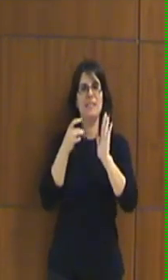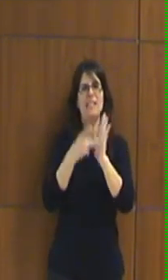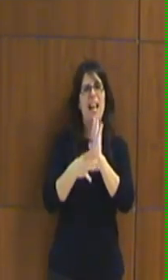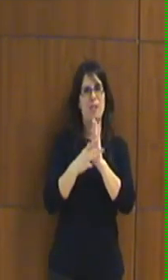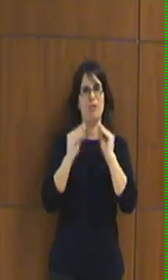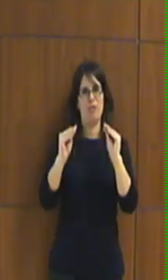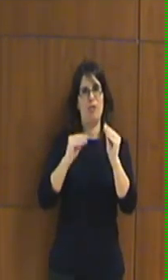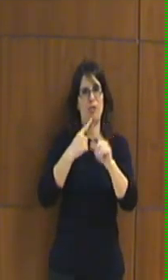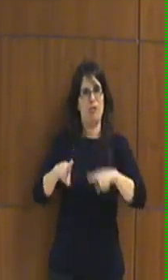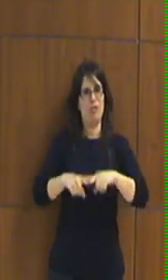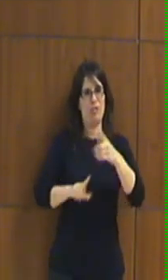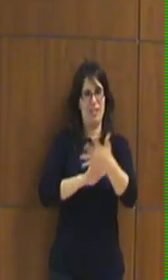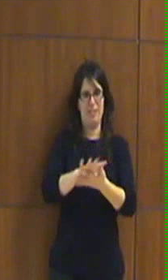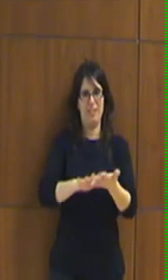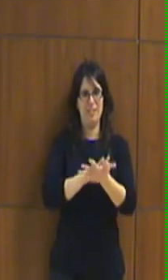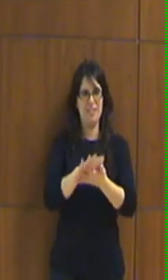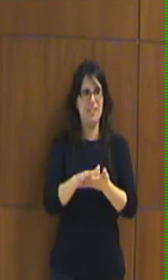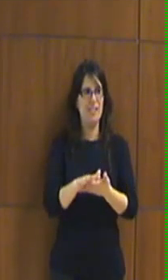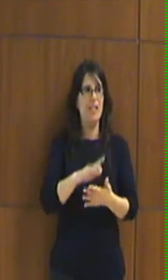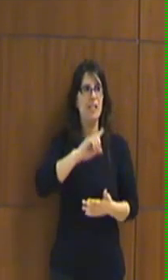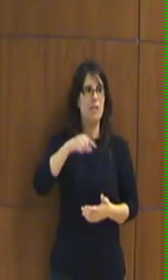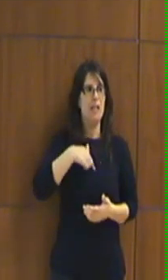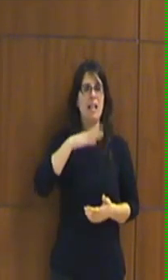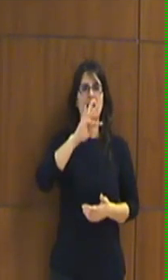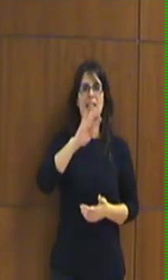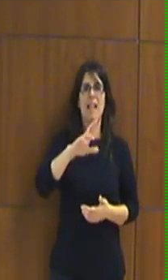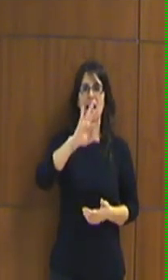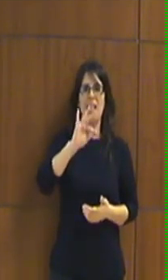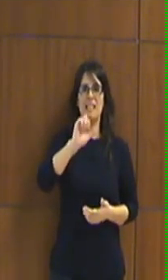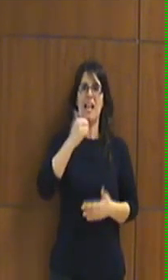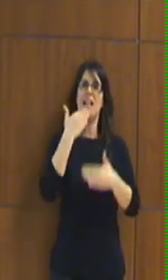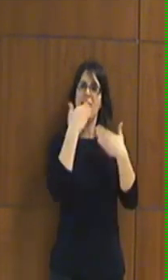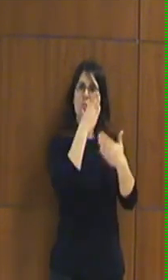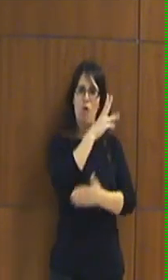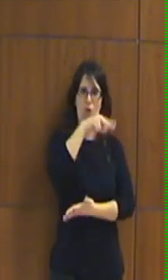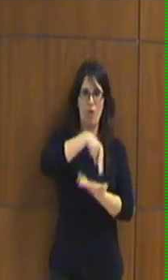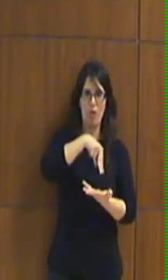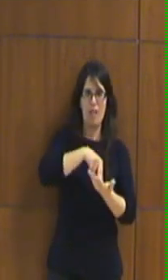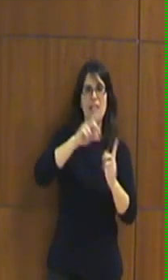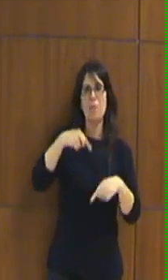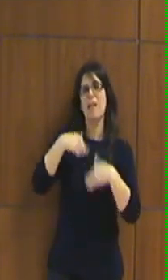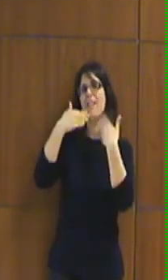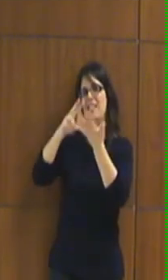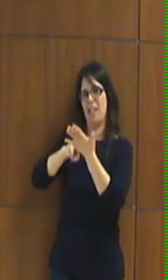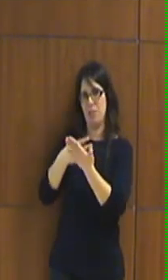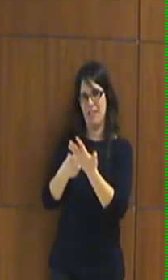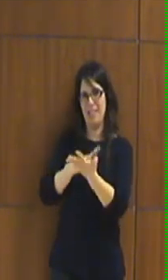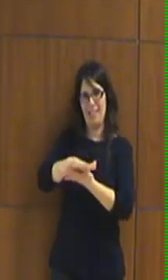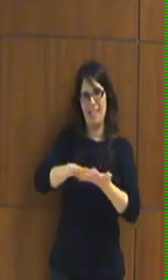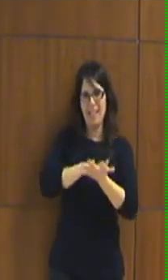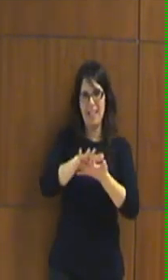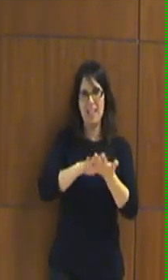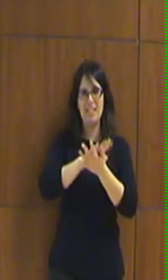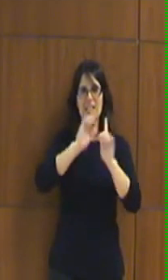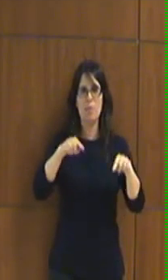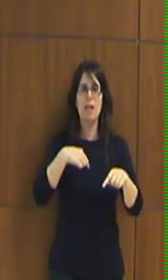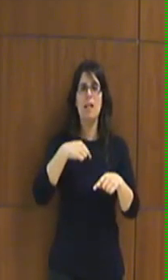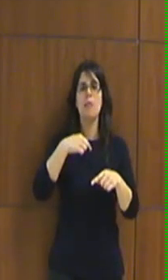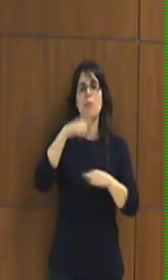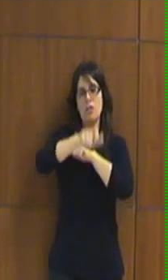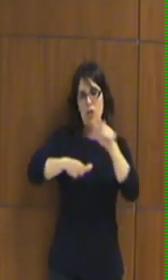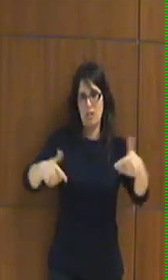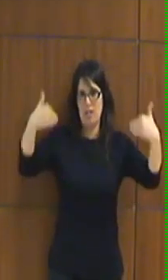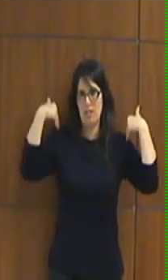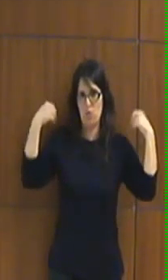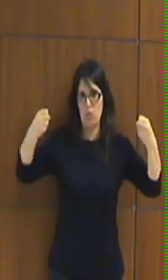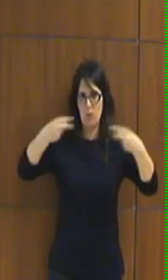comentado. A Teresa Palaí, su presencia, a los intérpretes de lengua de signos, a los responsables de